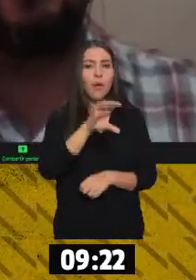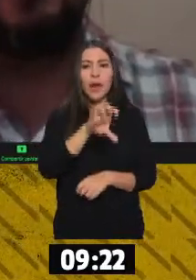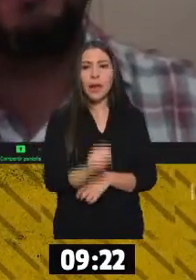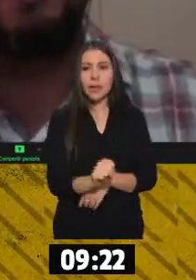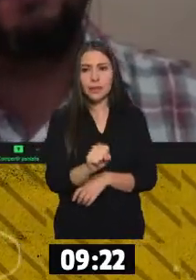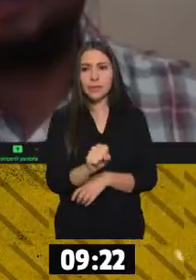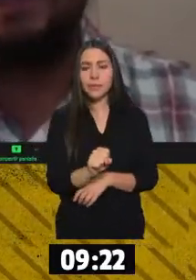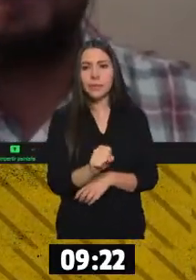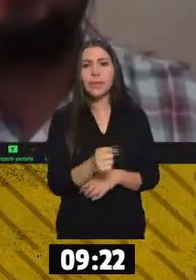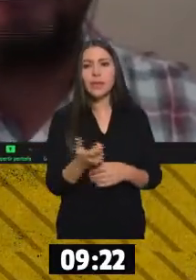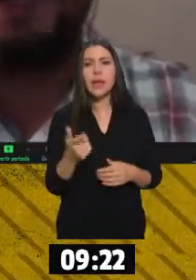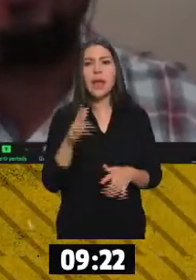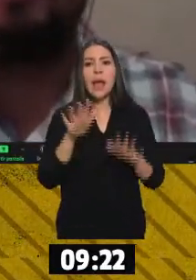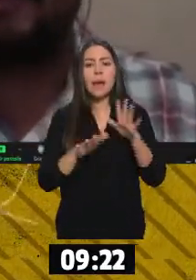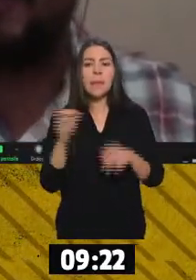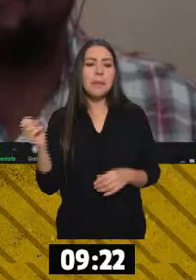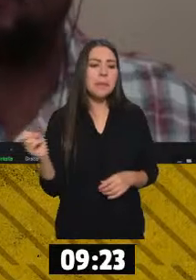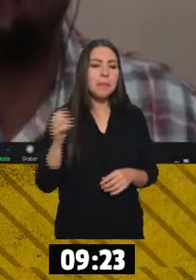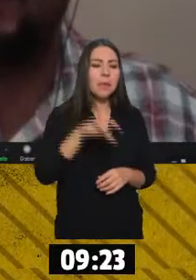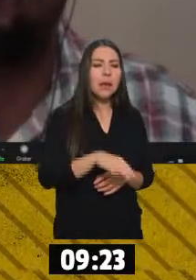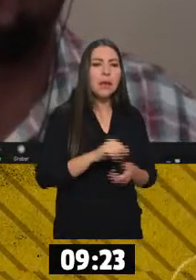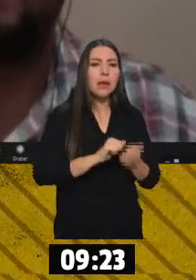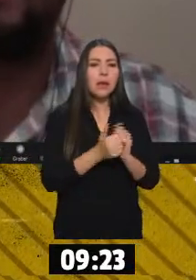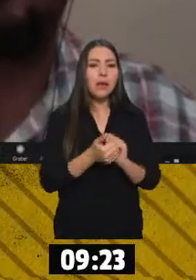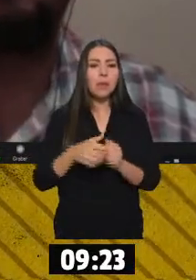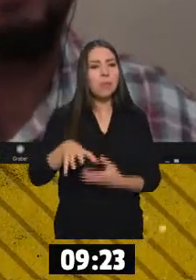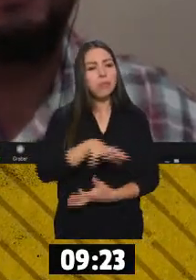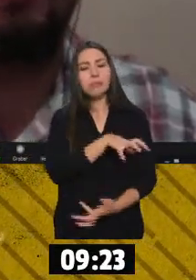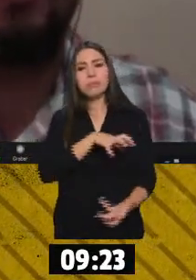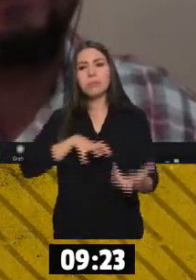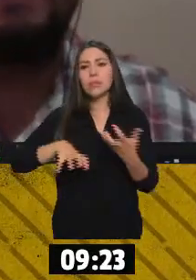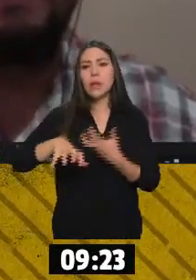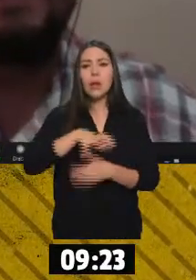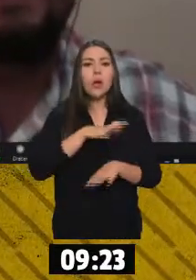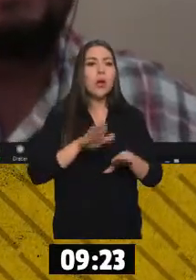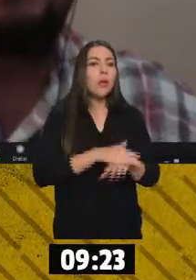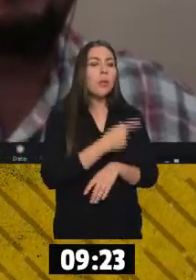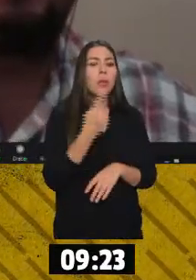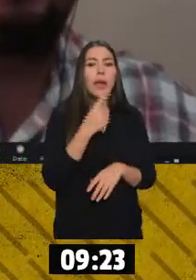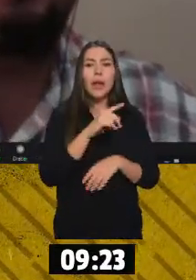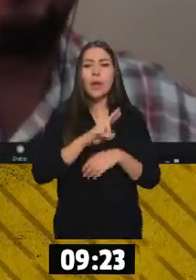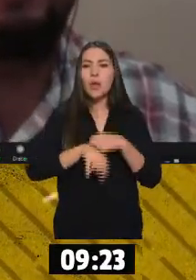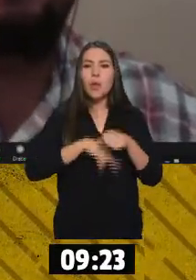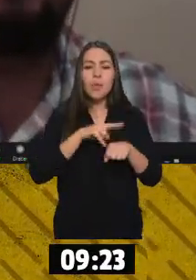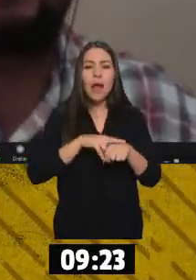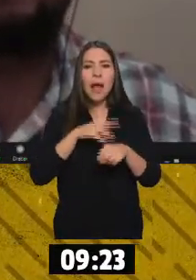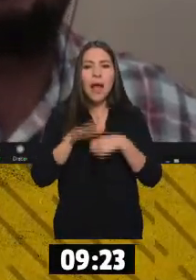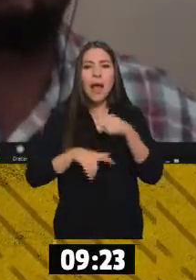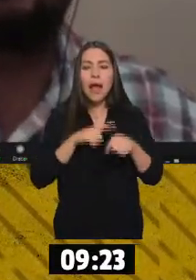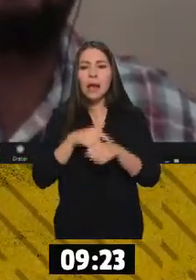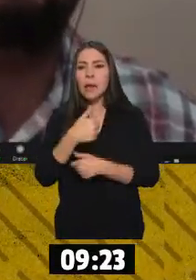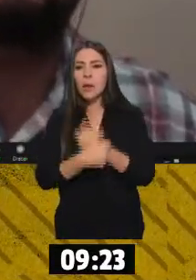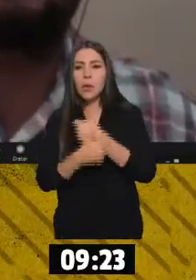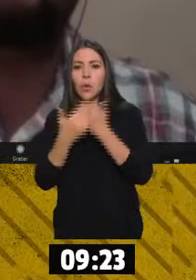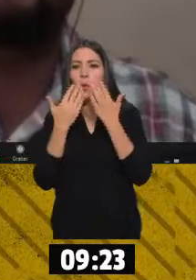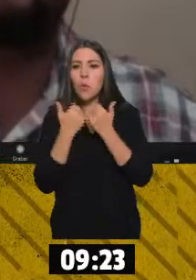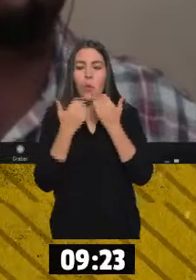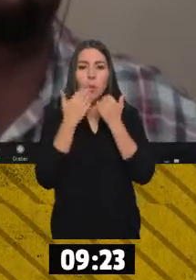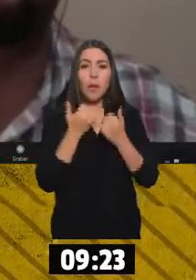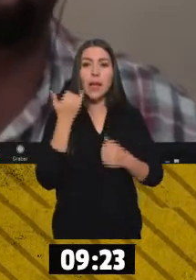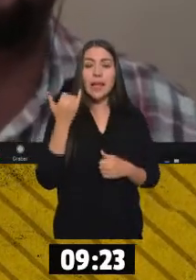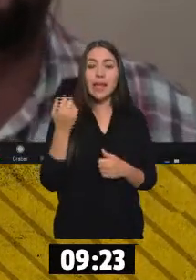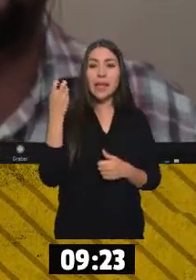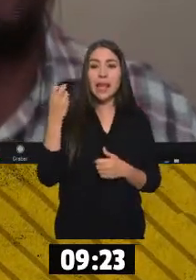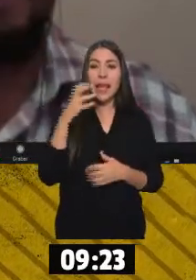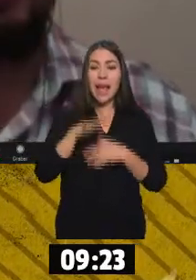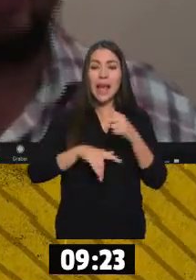que vienen a romperlo, primero porque no tienen competidores y segundo porque es un predador que no estaba en la